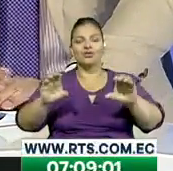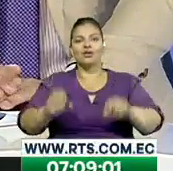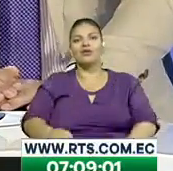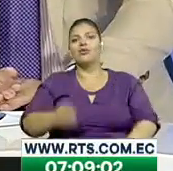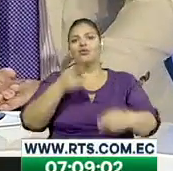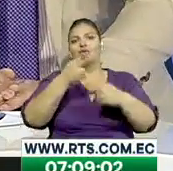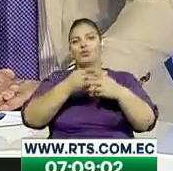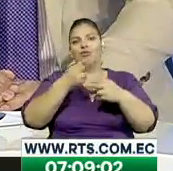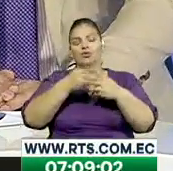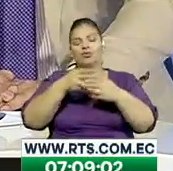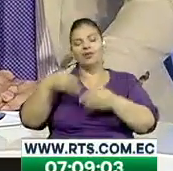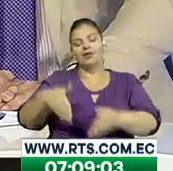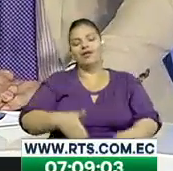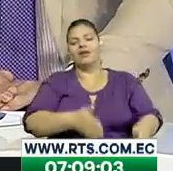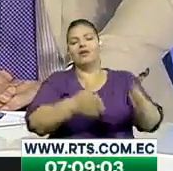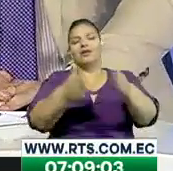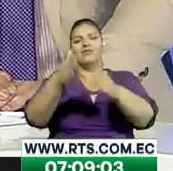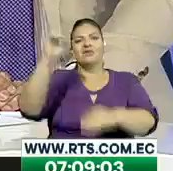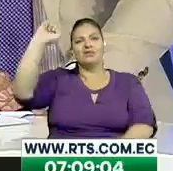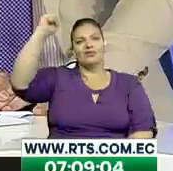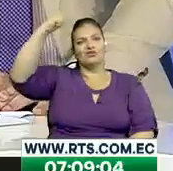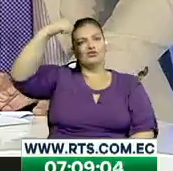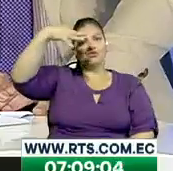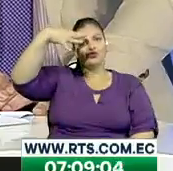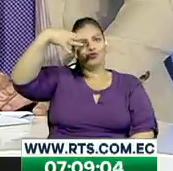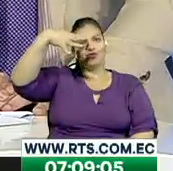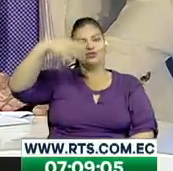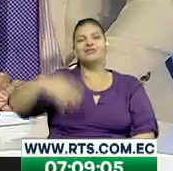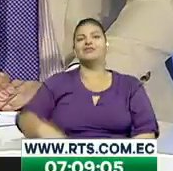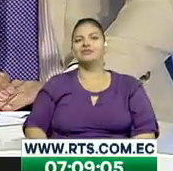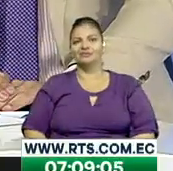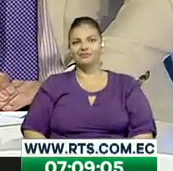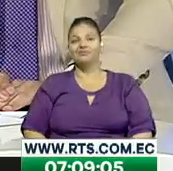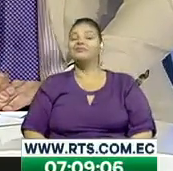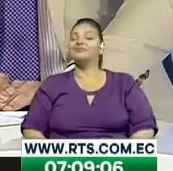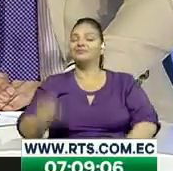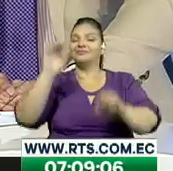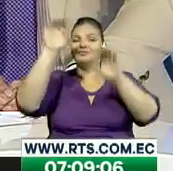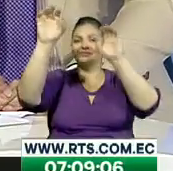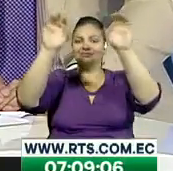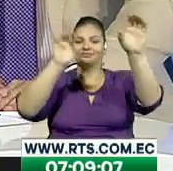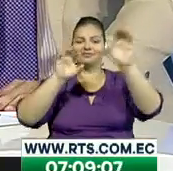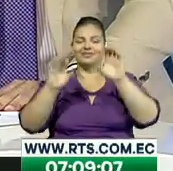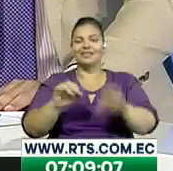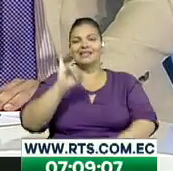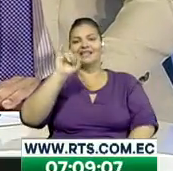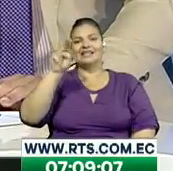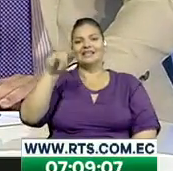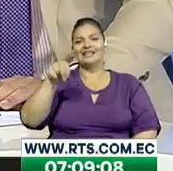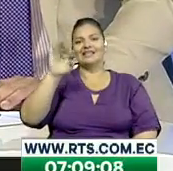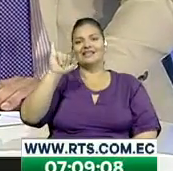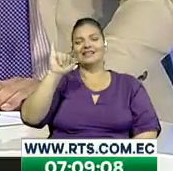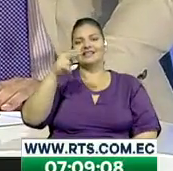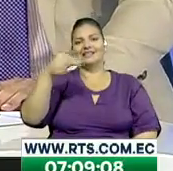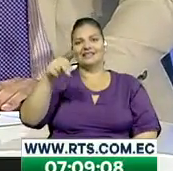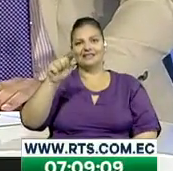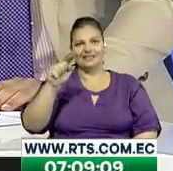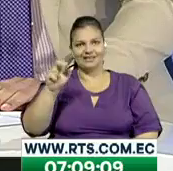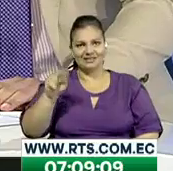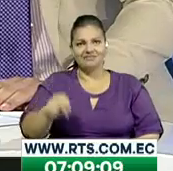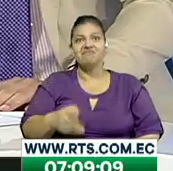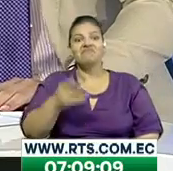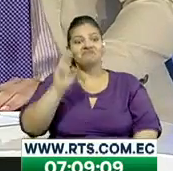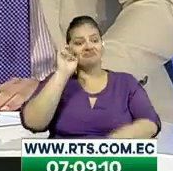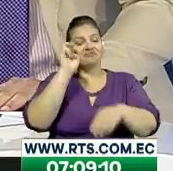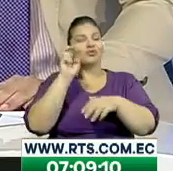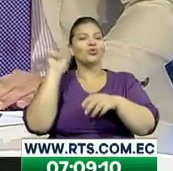de la capital de la República. El Museo Intiñán o Camino del Sol es uno de los más visitados por turistas nacionales y extranjeros.